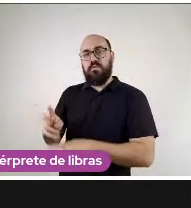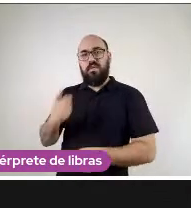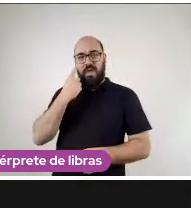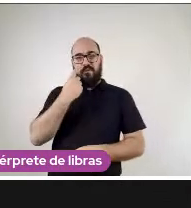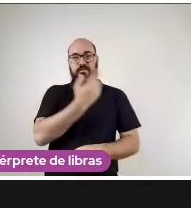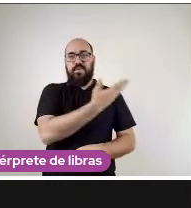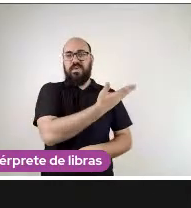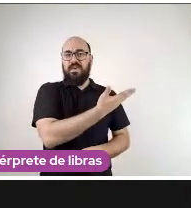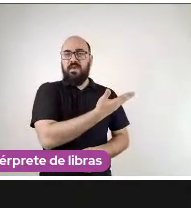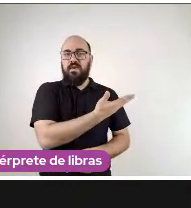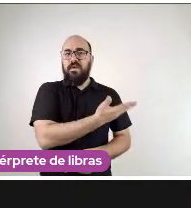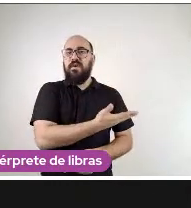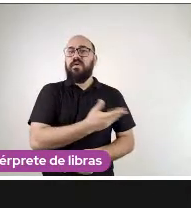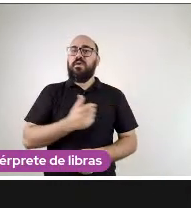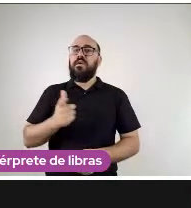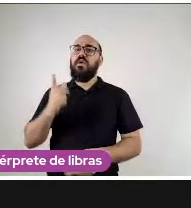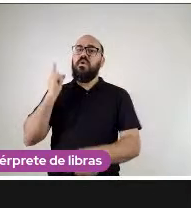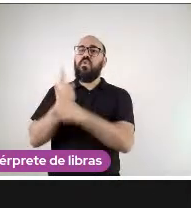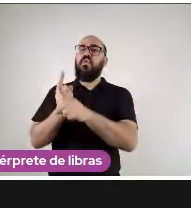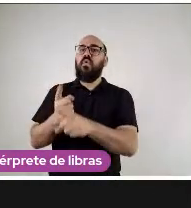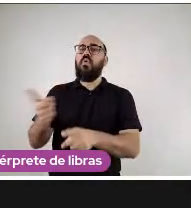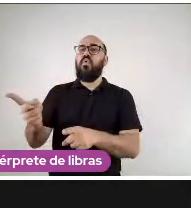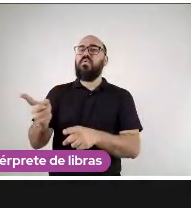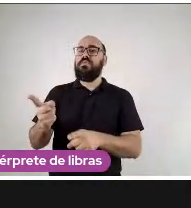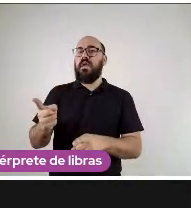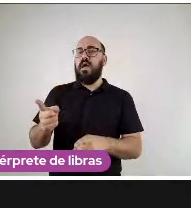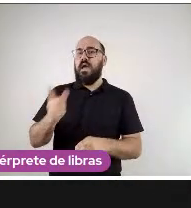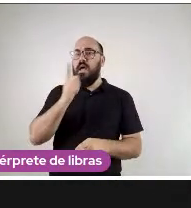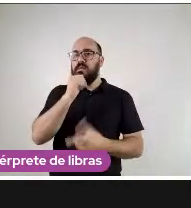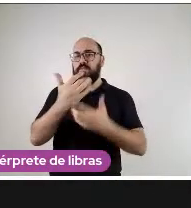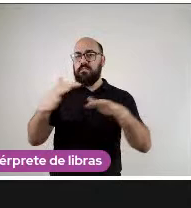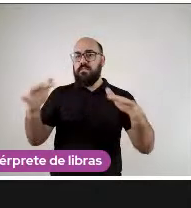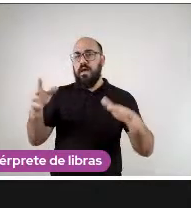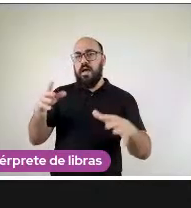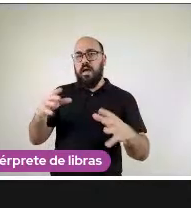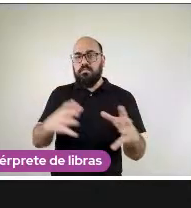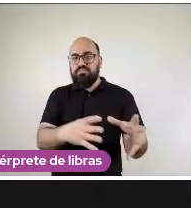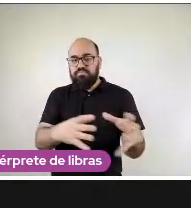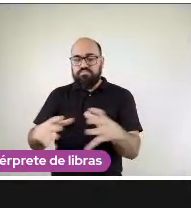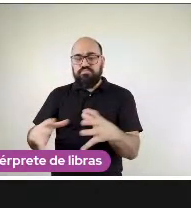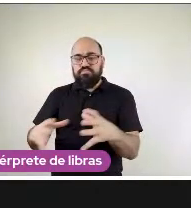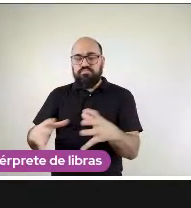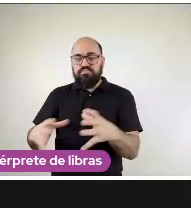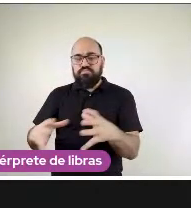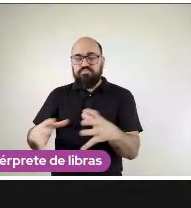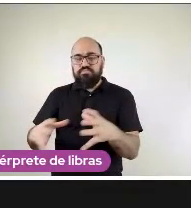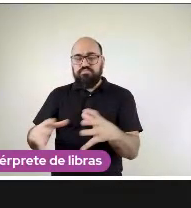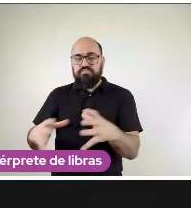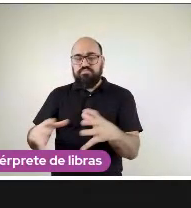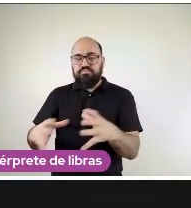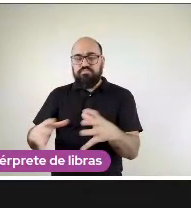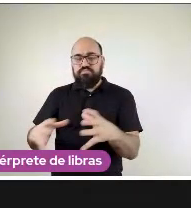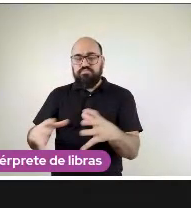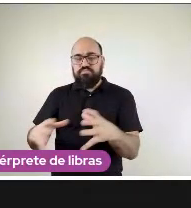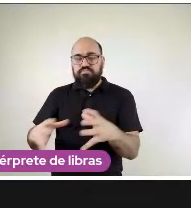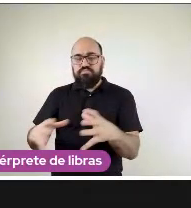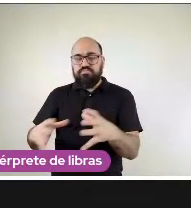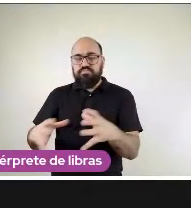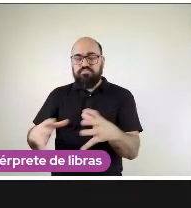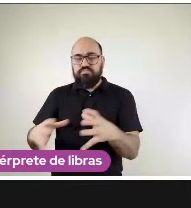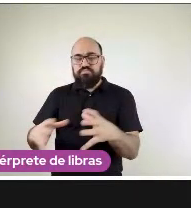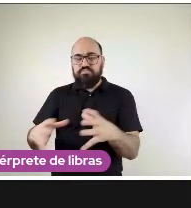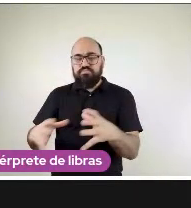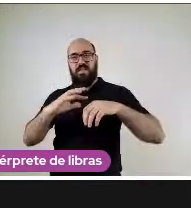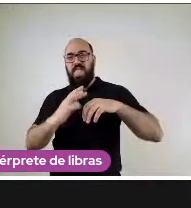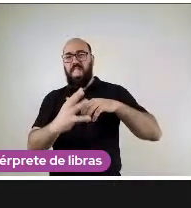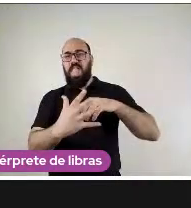a monitorear dónde están estas colonias, cuál es la cobertura, cuál es el estado de su población y